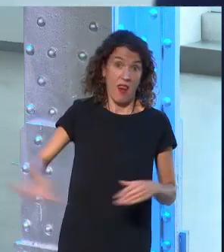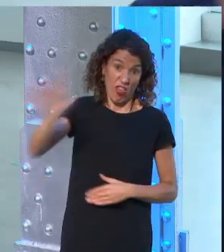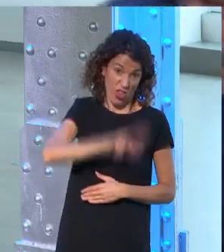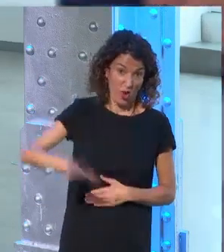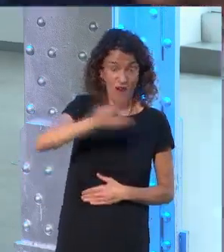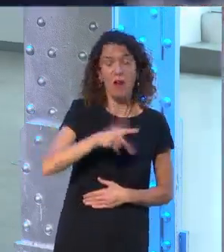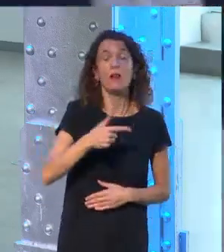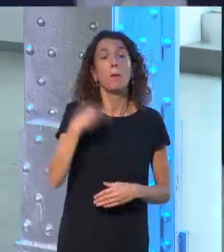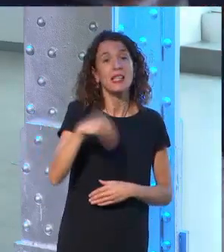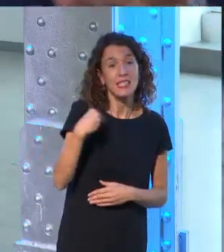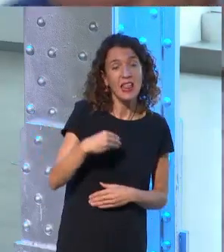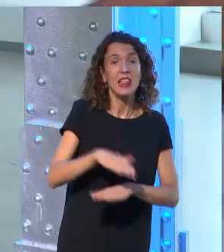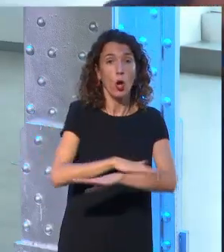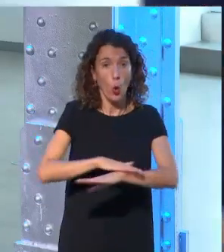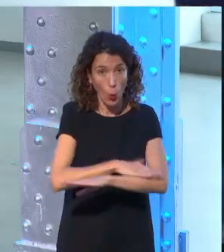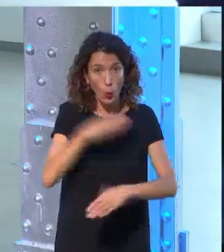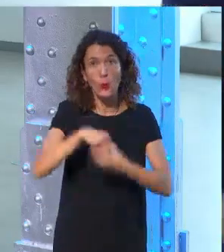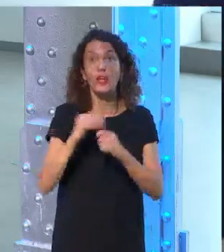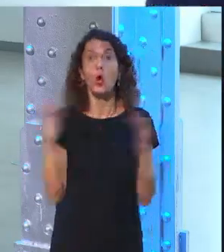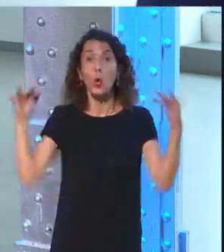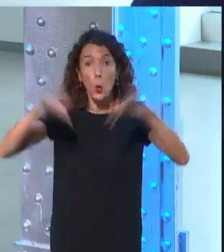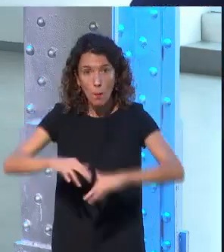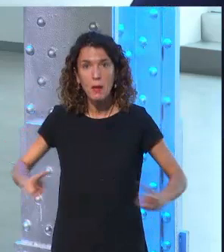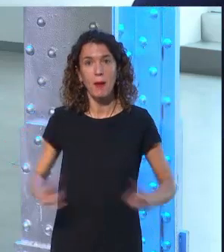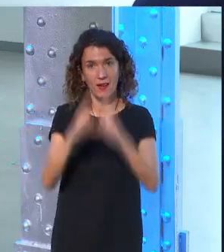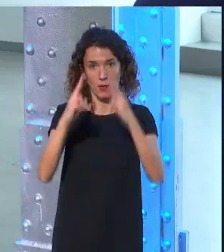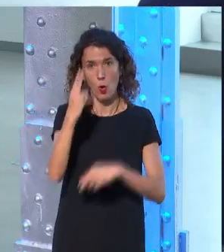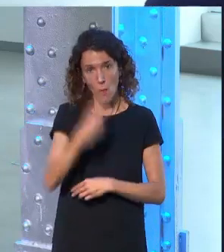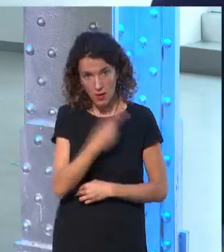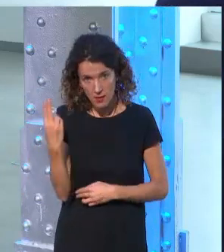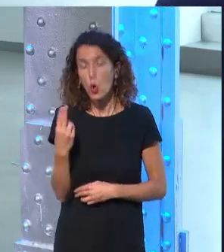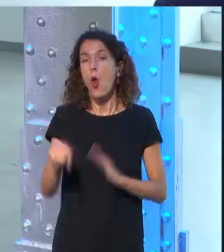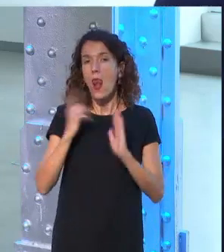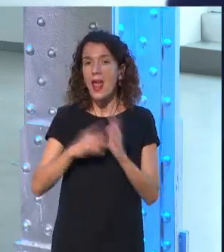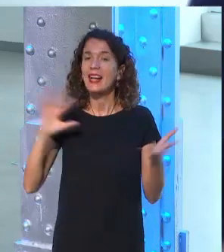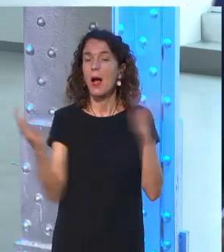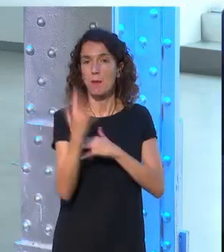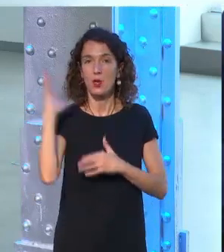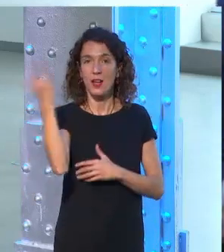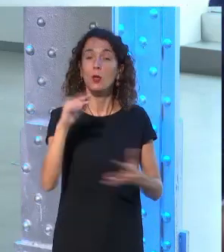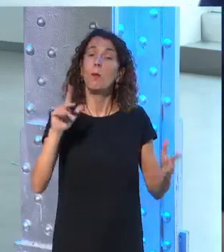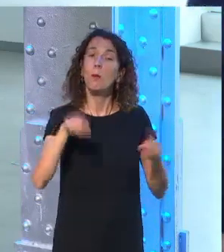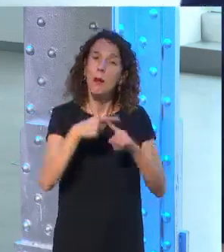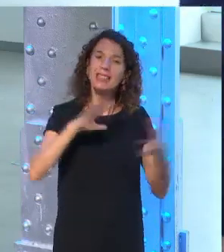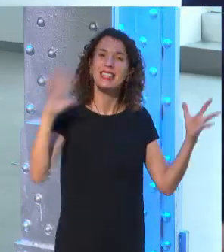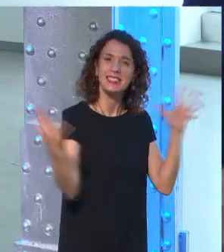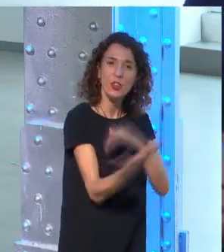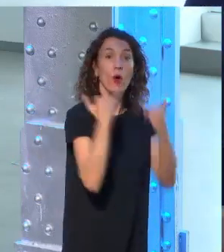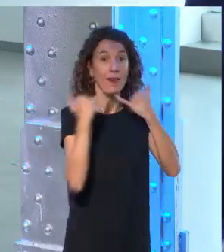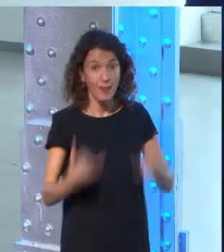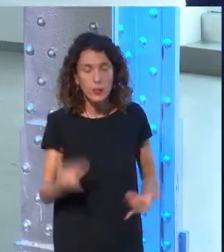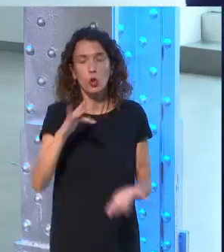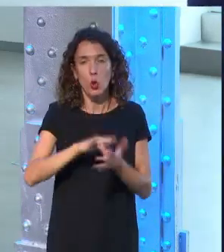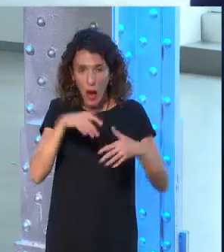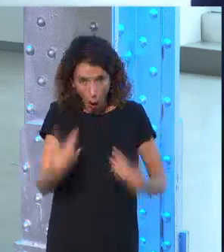estamos, el presidente del gobierno en la cumbre de París se comprometió a elaborar una ley de cambio climático y transición energética. Se está